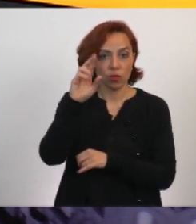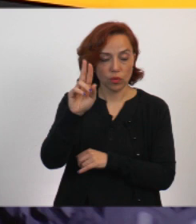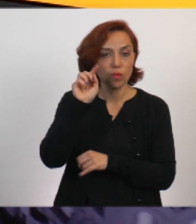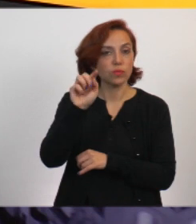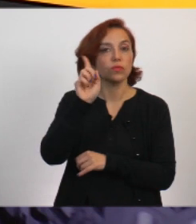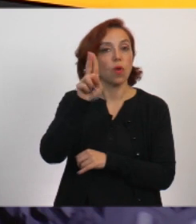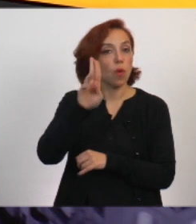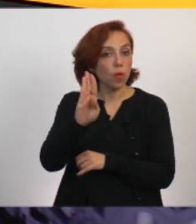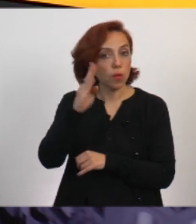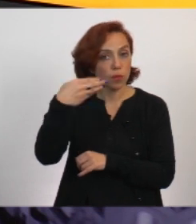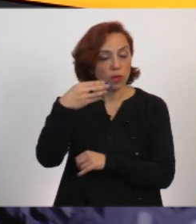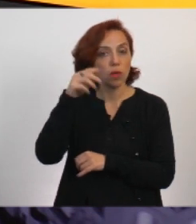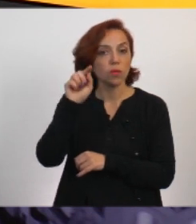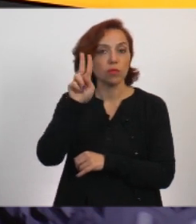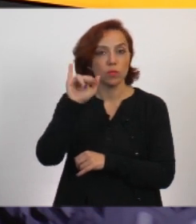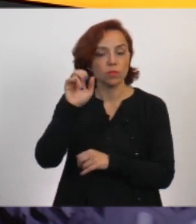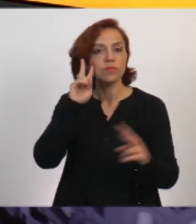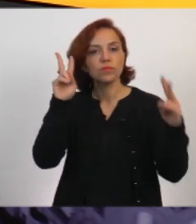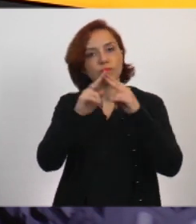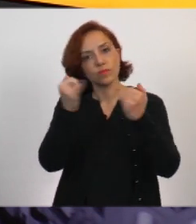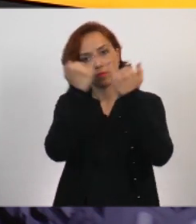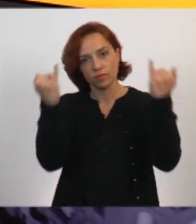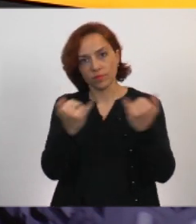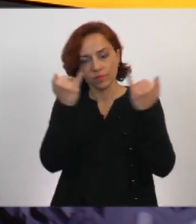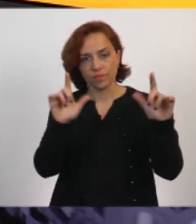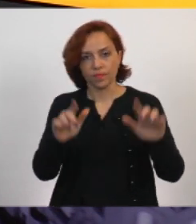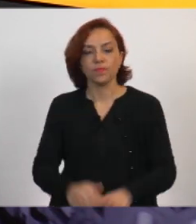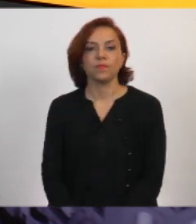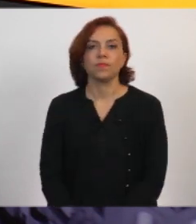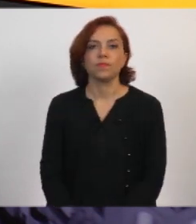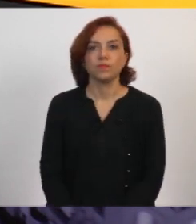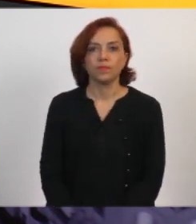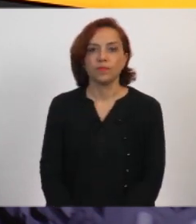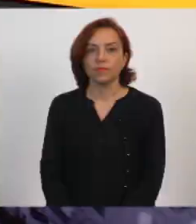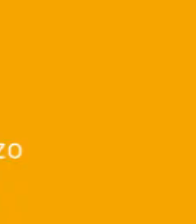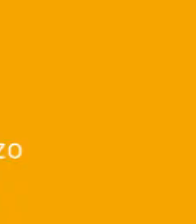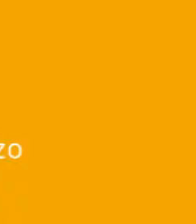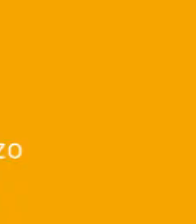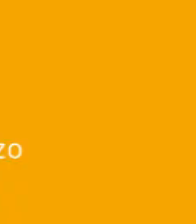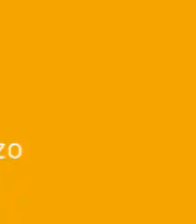www.minterior.gov.uy. El reencuentro será en 7 días.